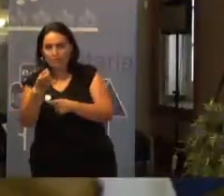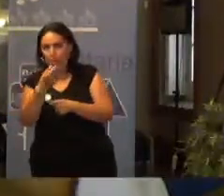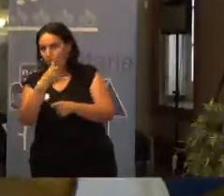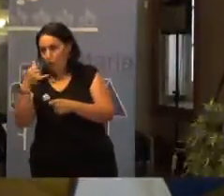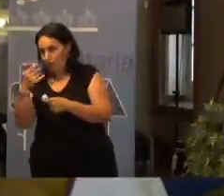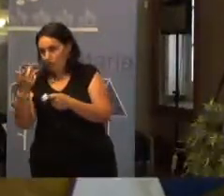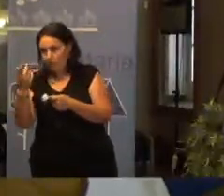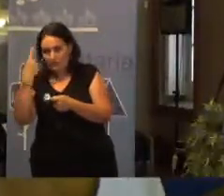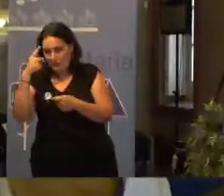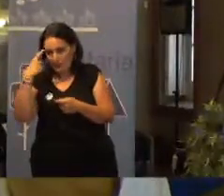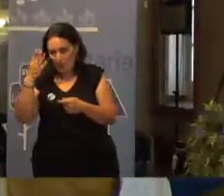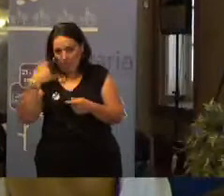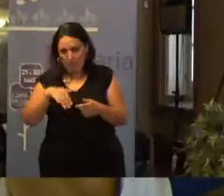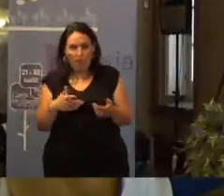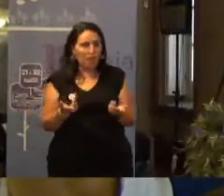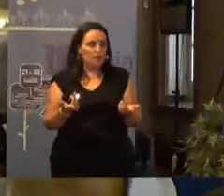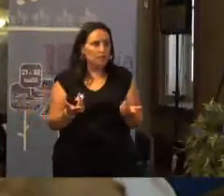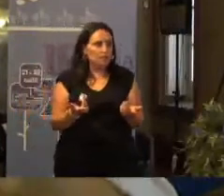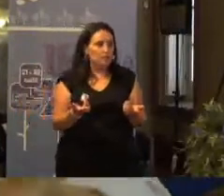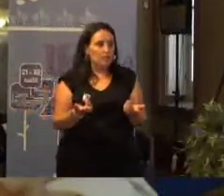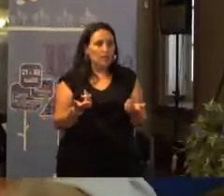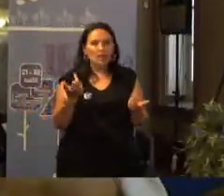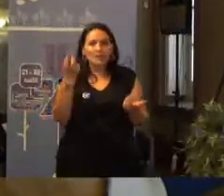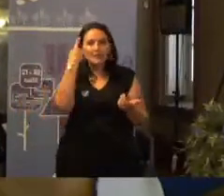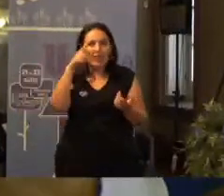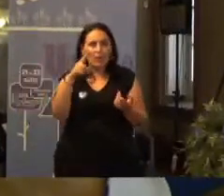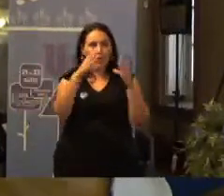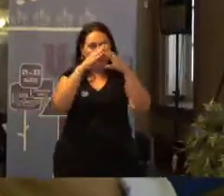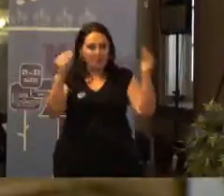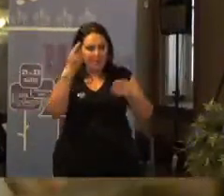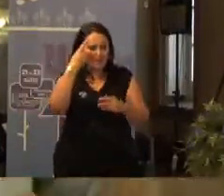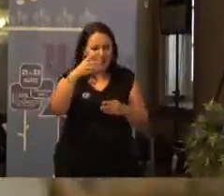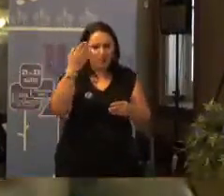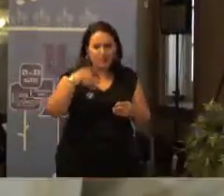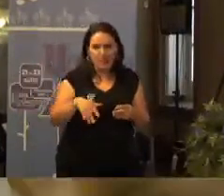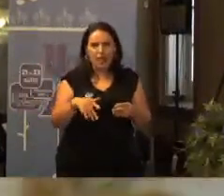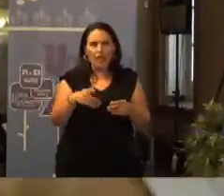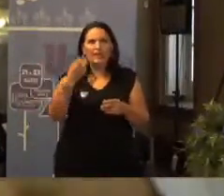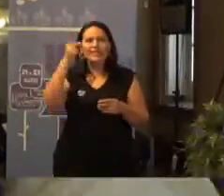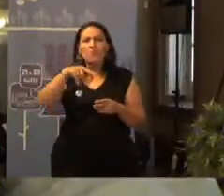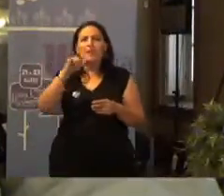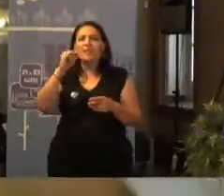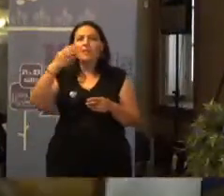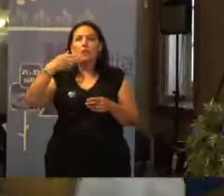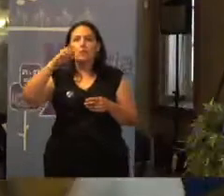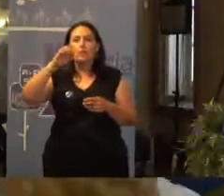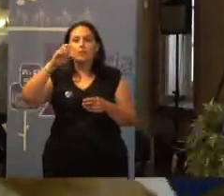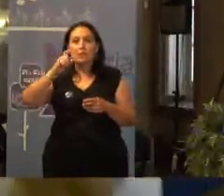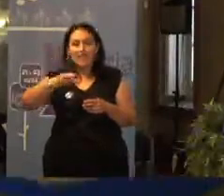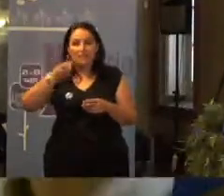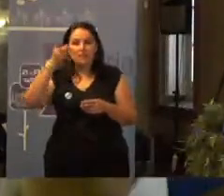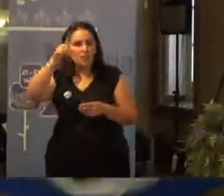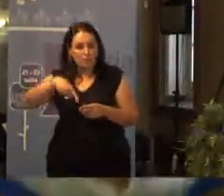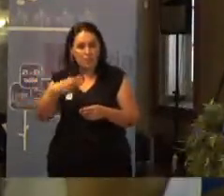na magistratura, na alta magistratura. Está nas universidades, está naturalmente no IBEX 35, está na